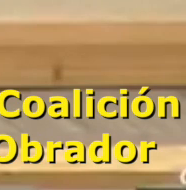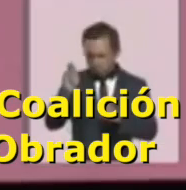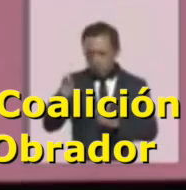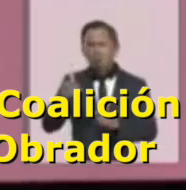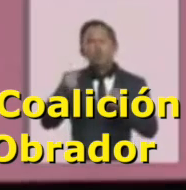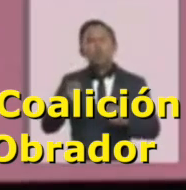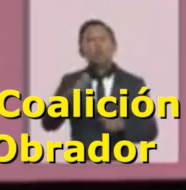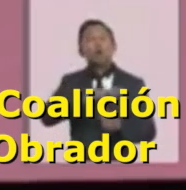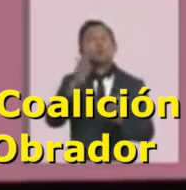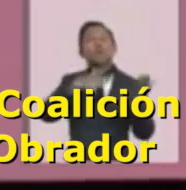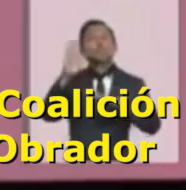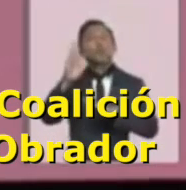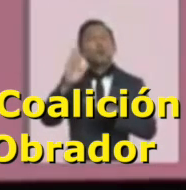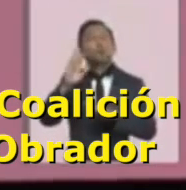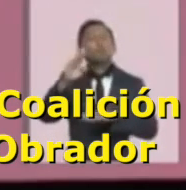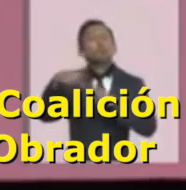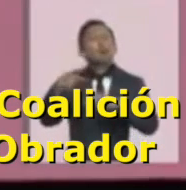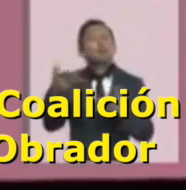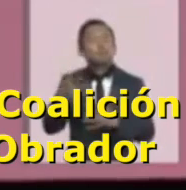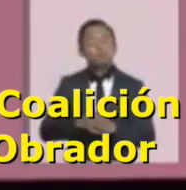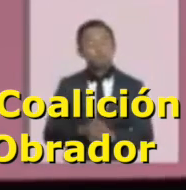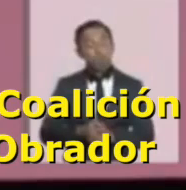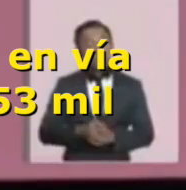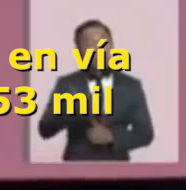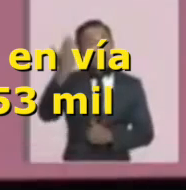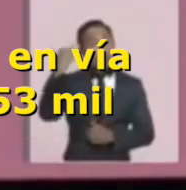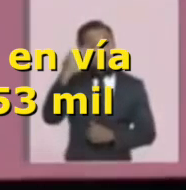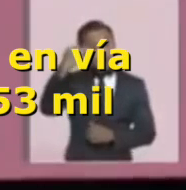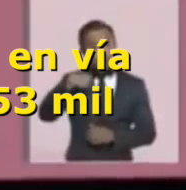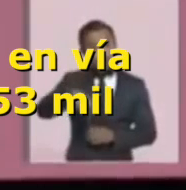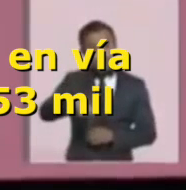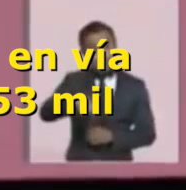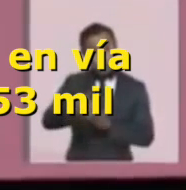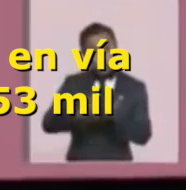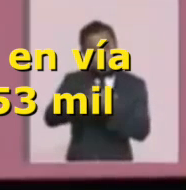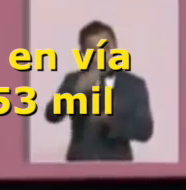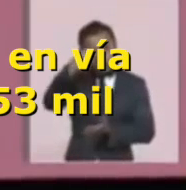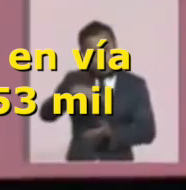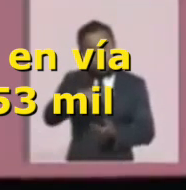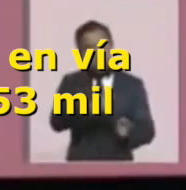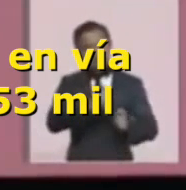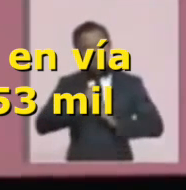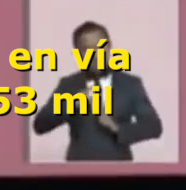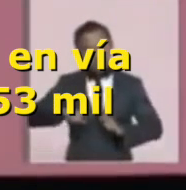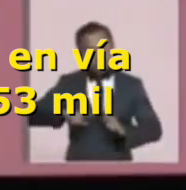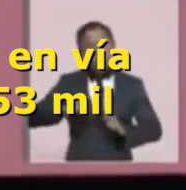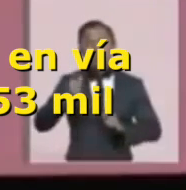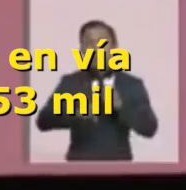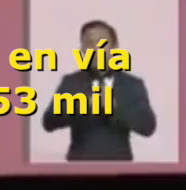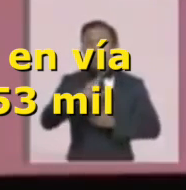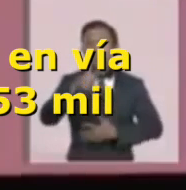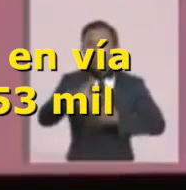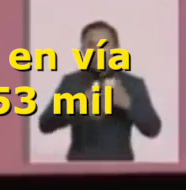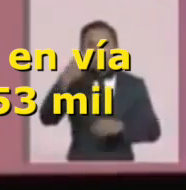juntos haremos historia andrés manuel lópez obrador se detectaron mil 727 testigos de propaganda en